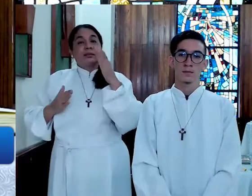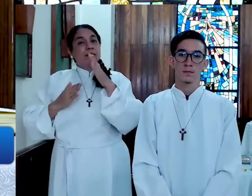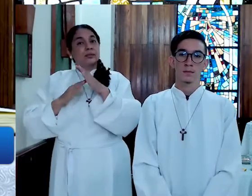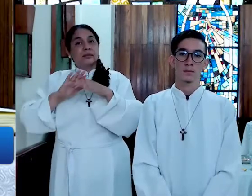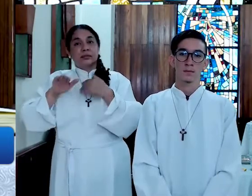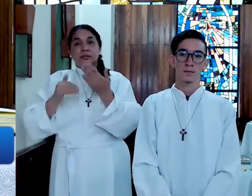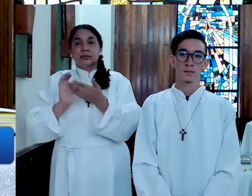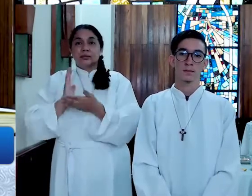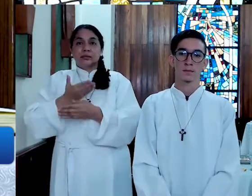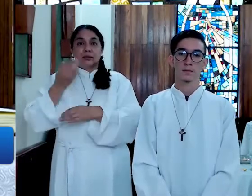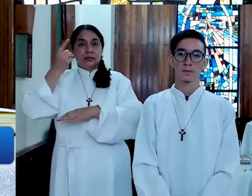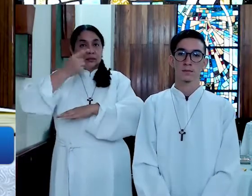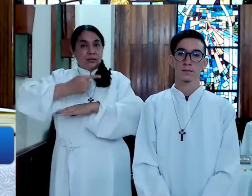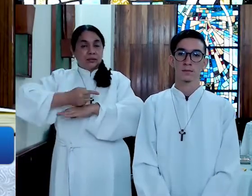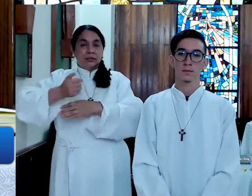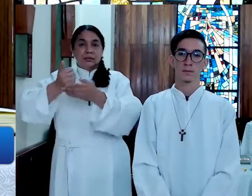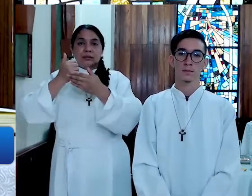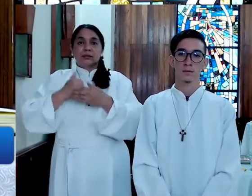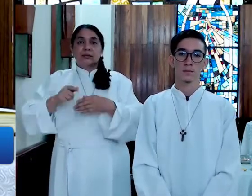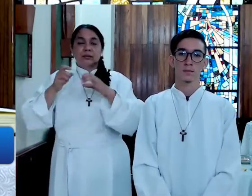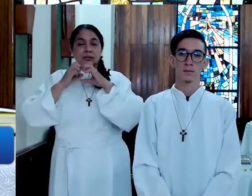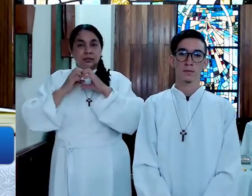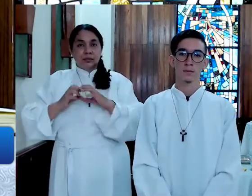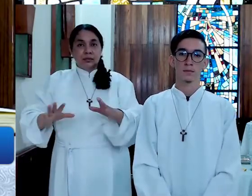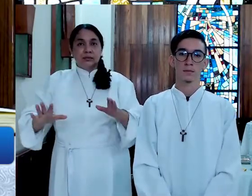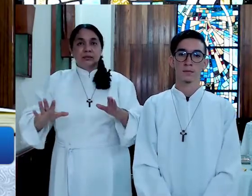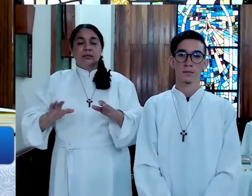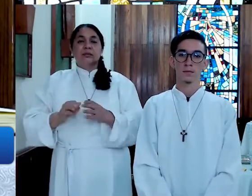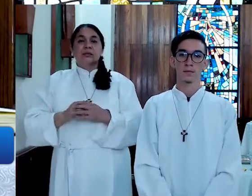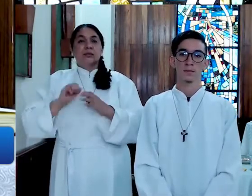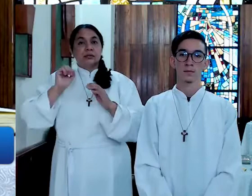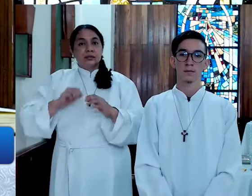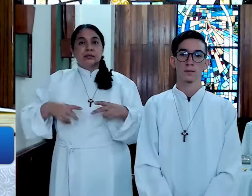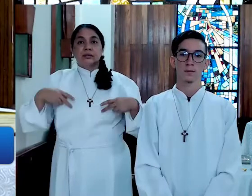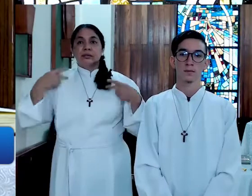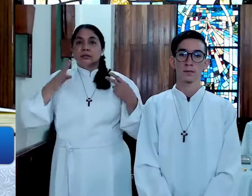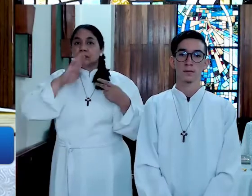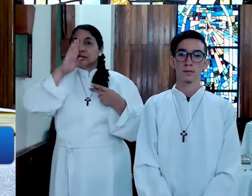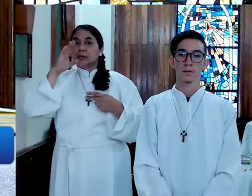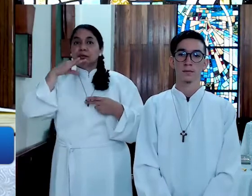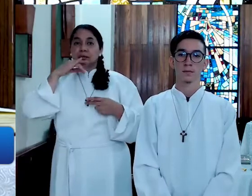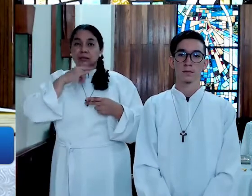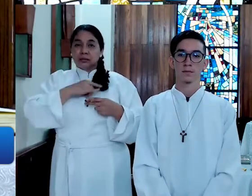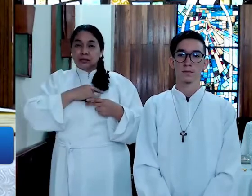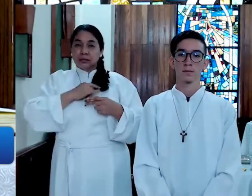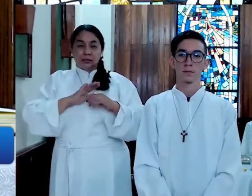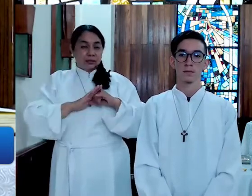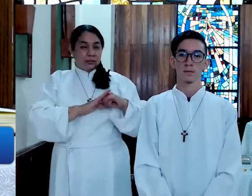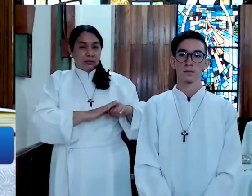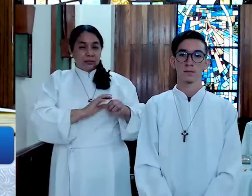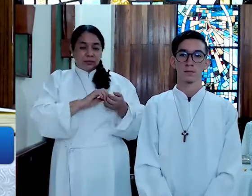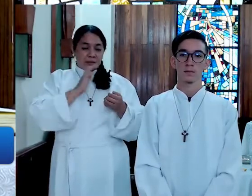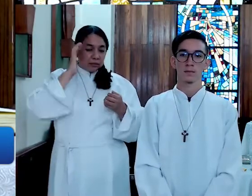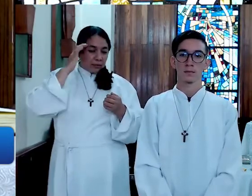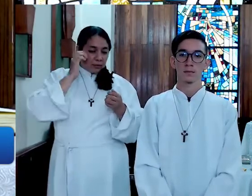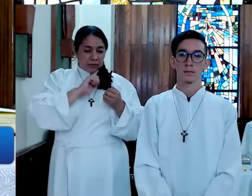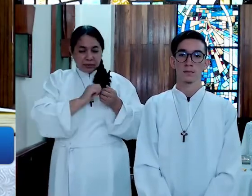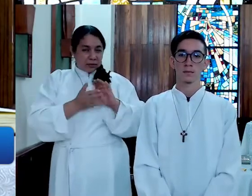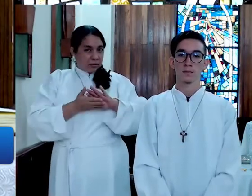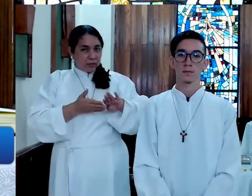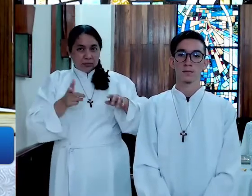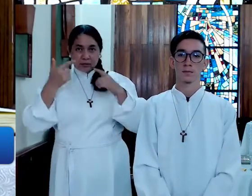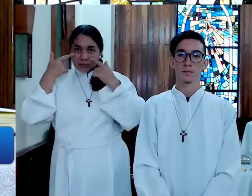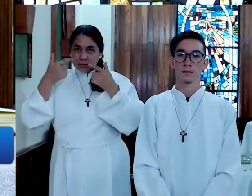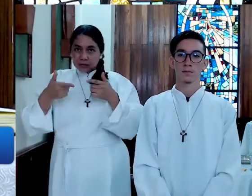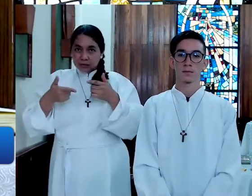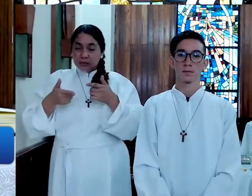de nuestros días, para que, ayudados por tu misericordia, vivamos siempre libres de pecado y protegidos de toda